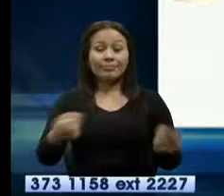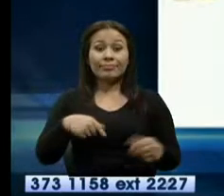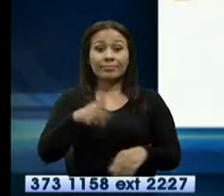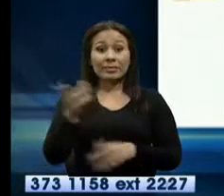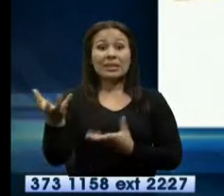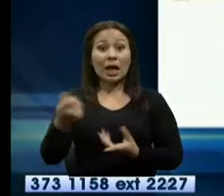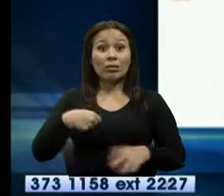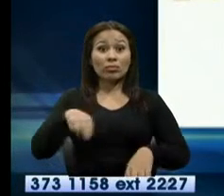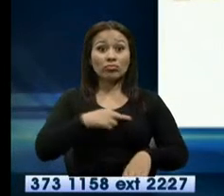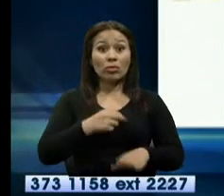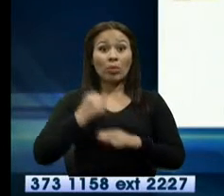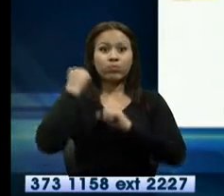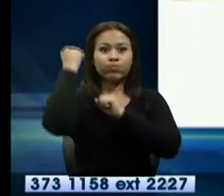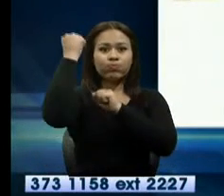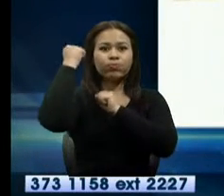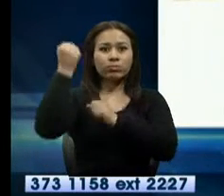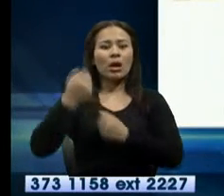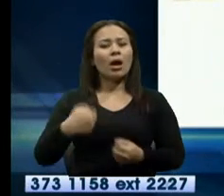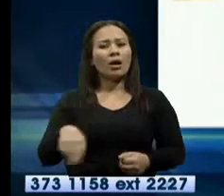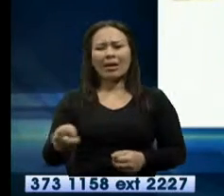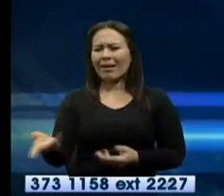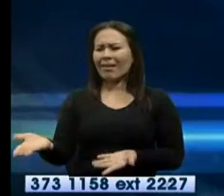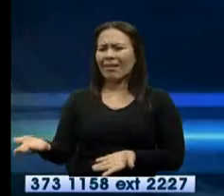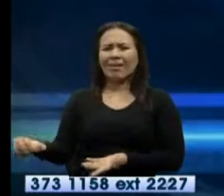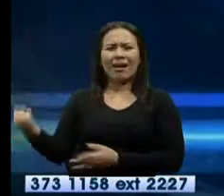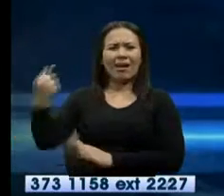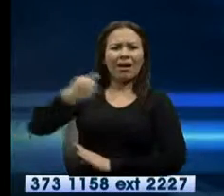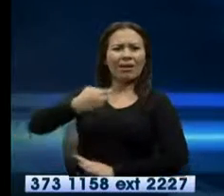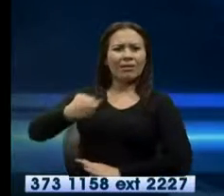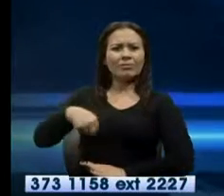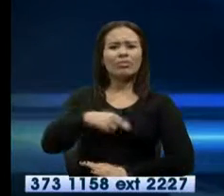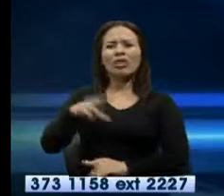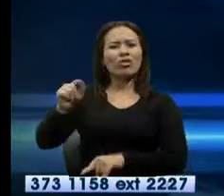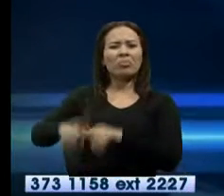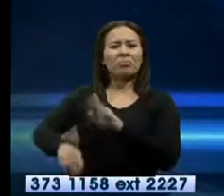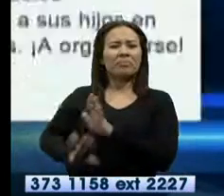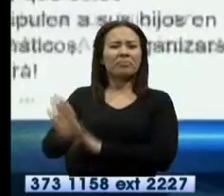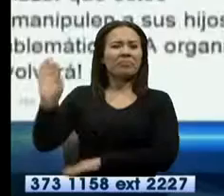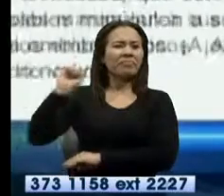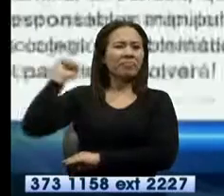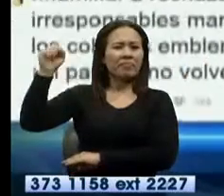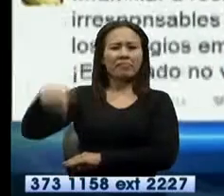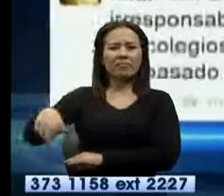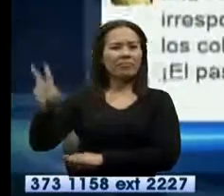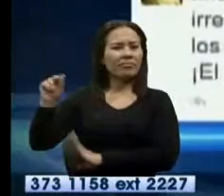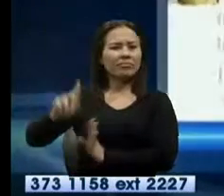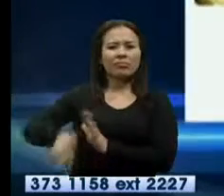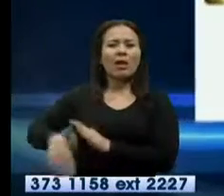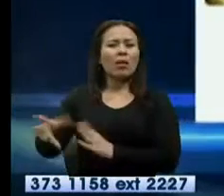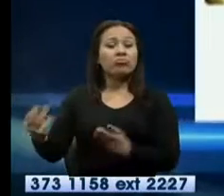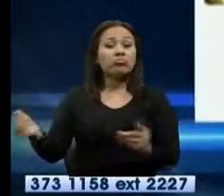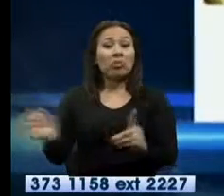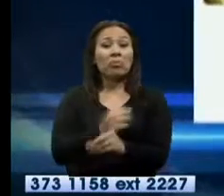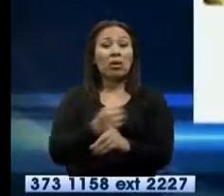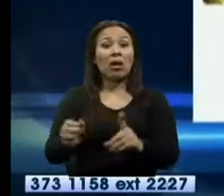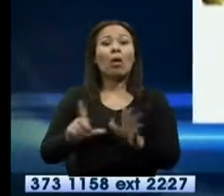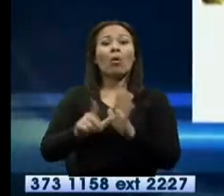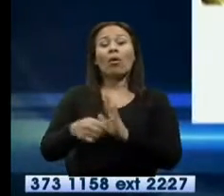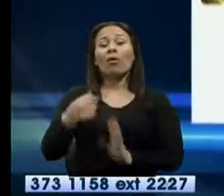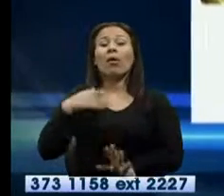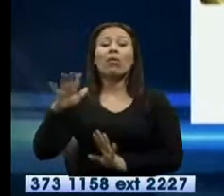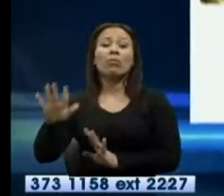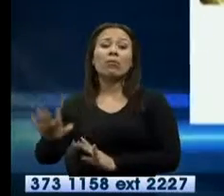impedirnos gobernar y recuperar sus espacios de poder. No lo lograrán, dijo el presidente. Generarán violencia para luego